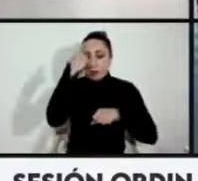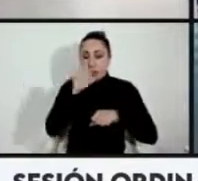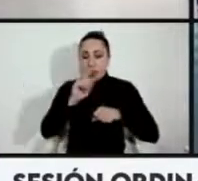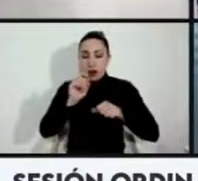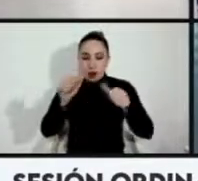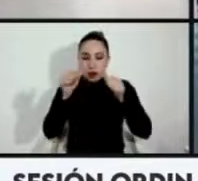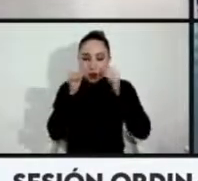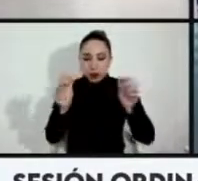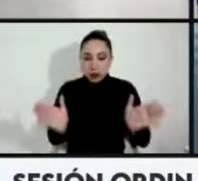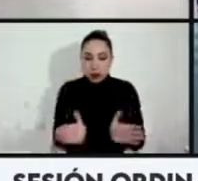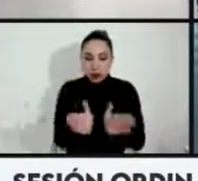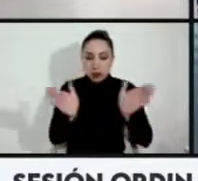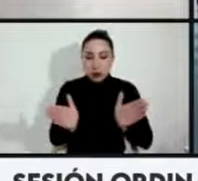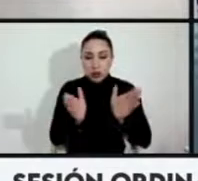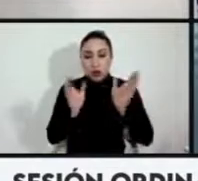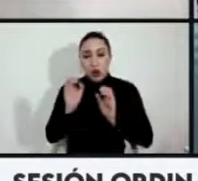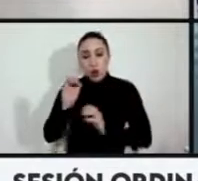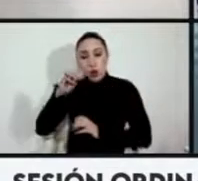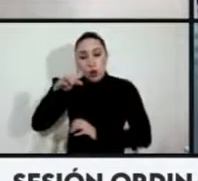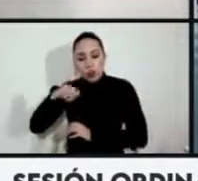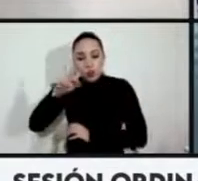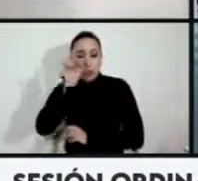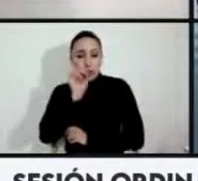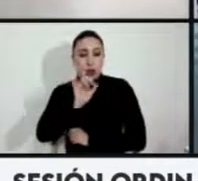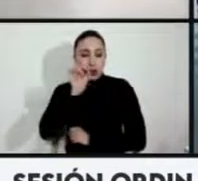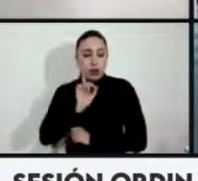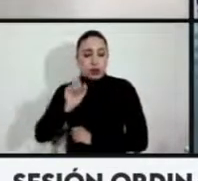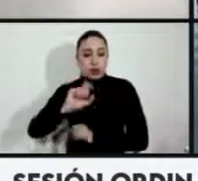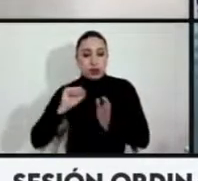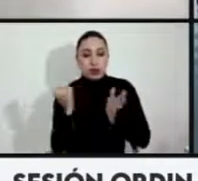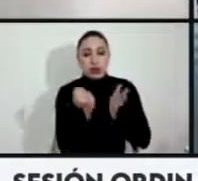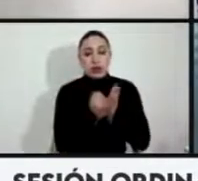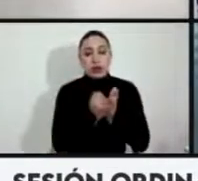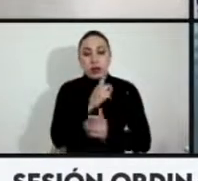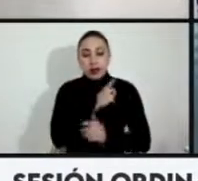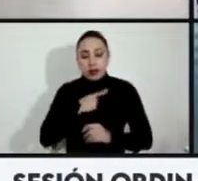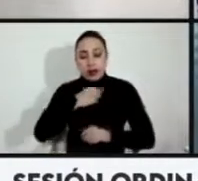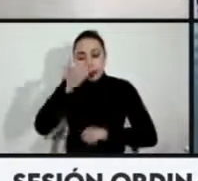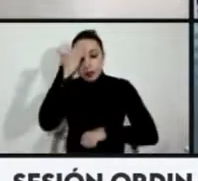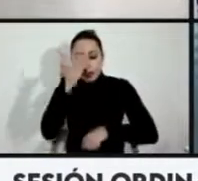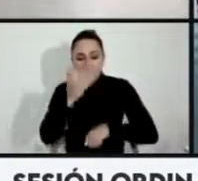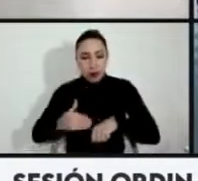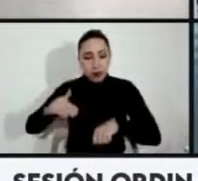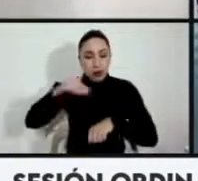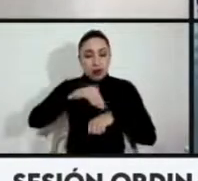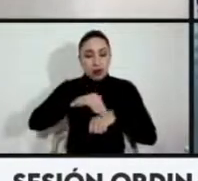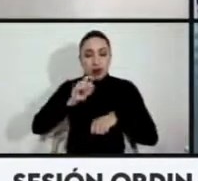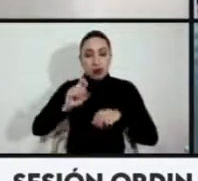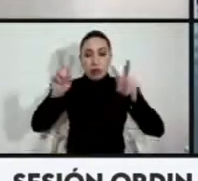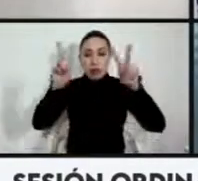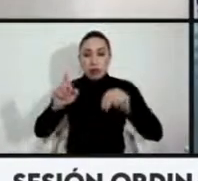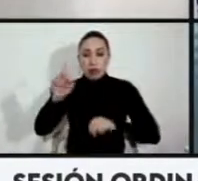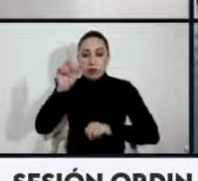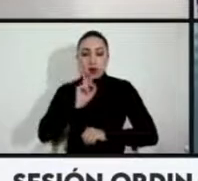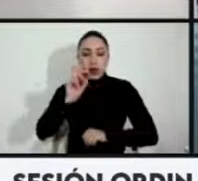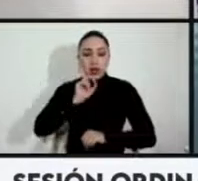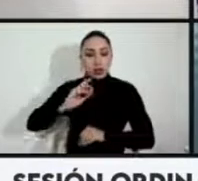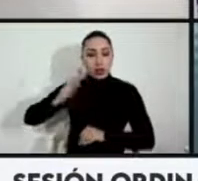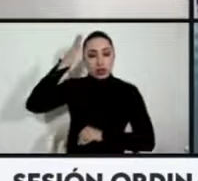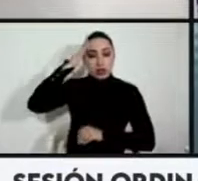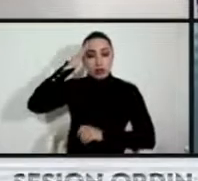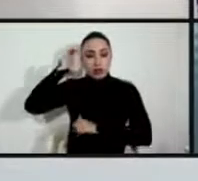Mujeres, declaró el tema a conmemorar como Mujeres Líderes por un